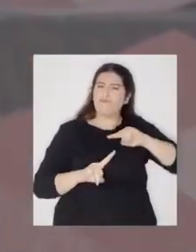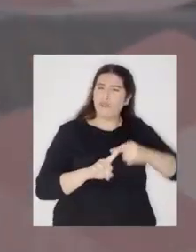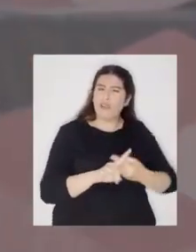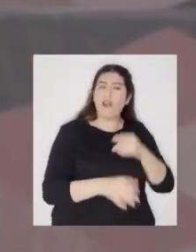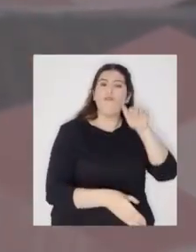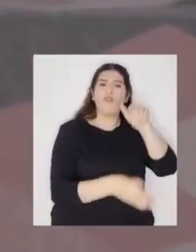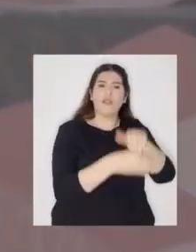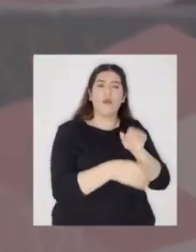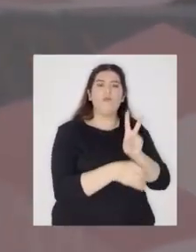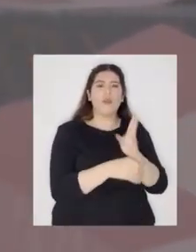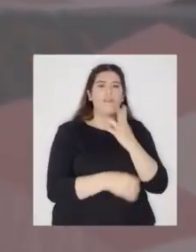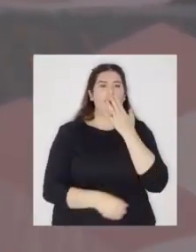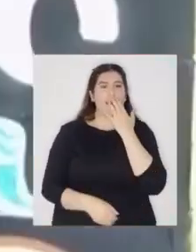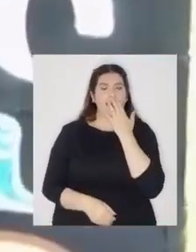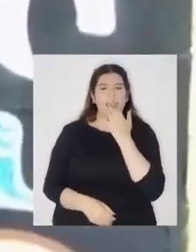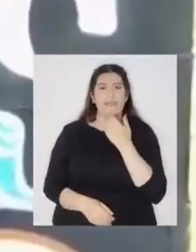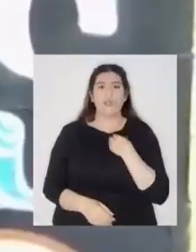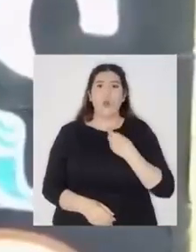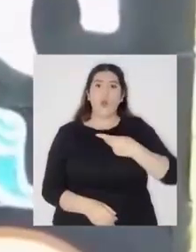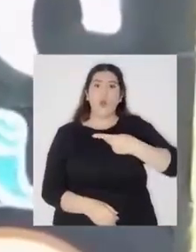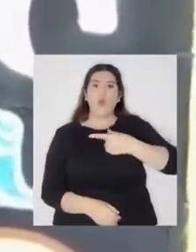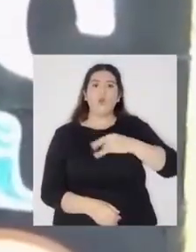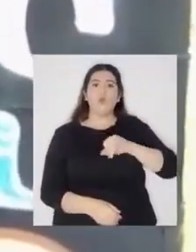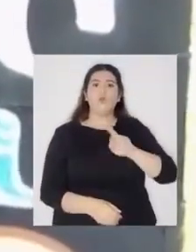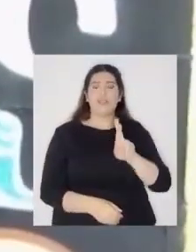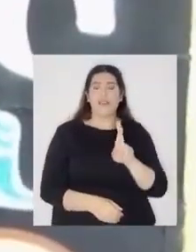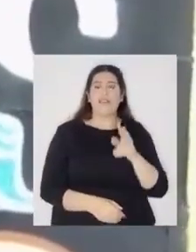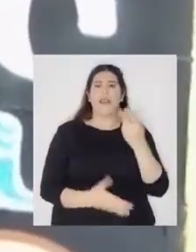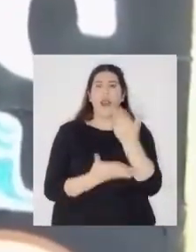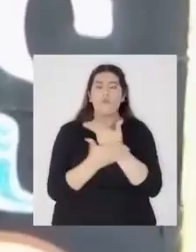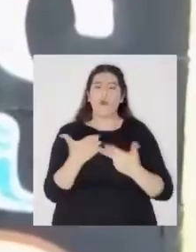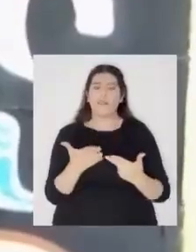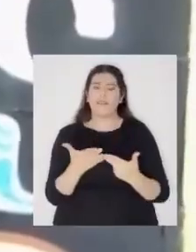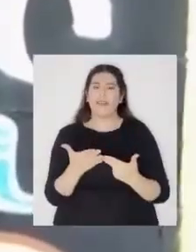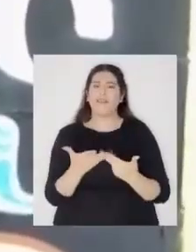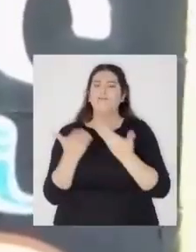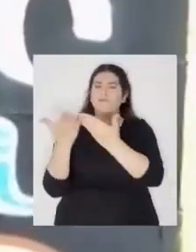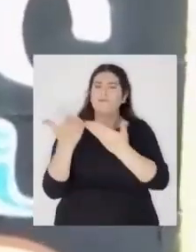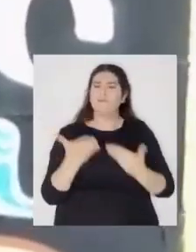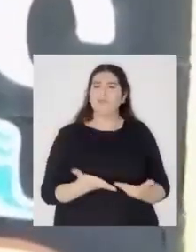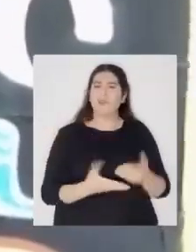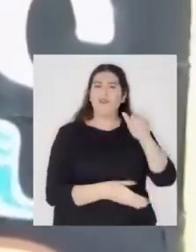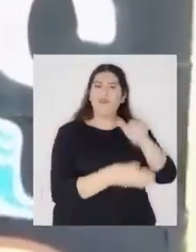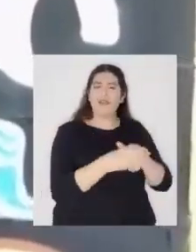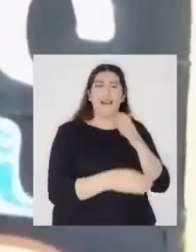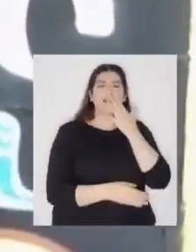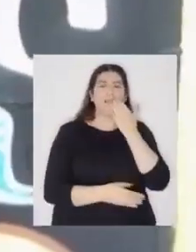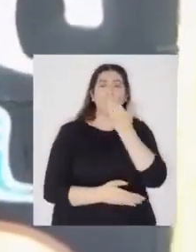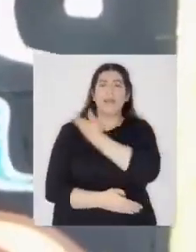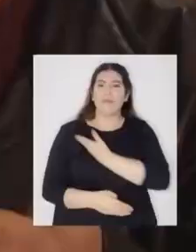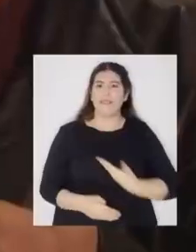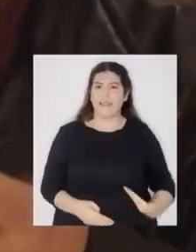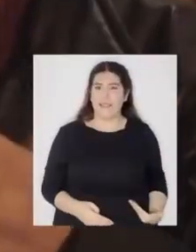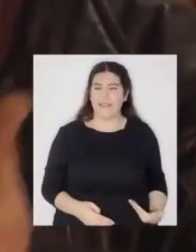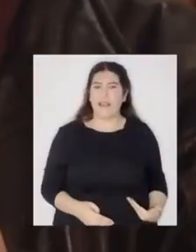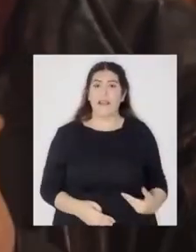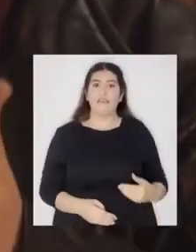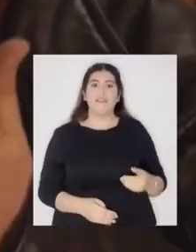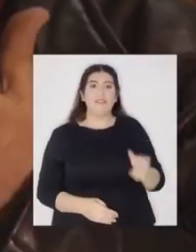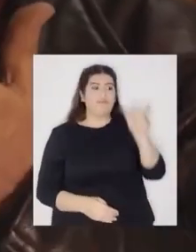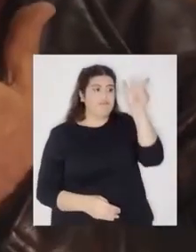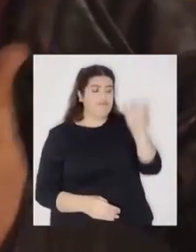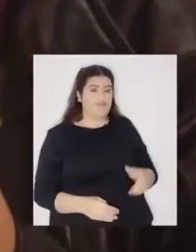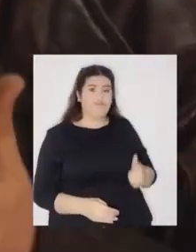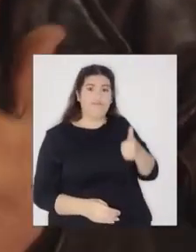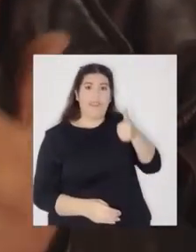vez, votamos por el profe Artés. Soy el USAR de la poesía, te invito a votar por Eduardo Artés para presidente. La figura